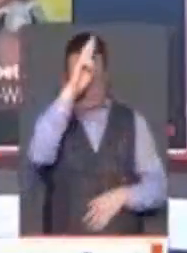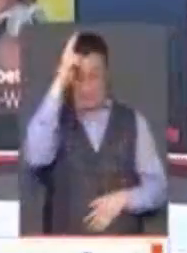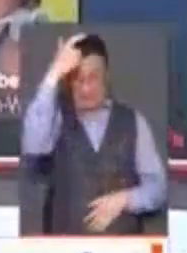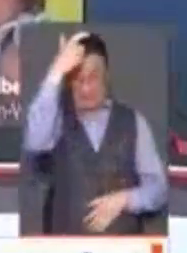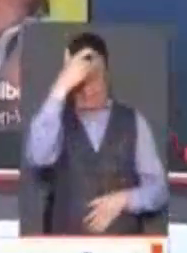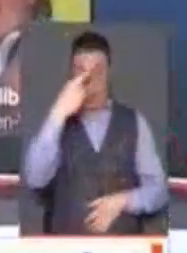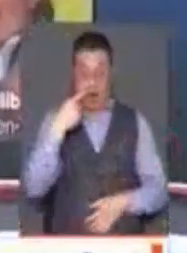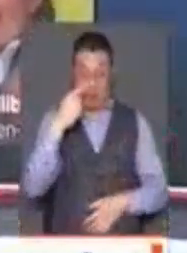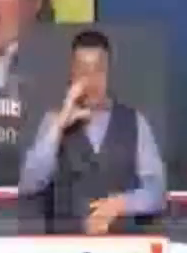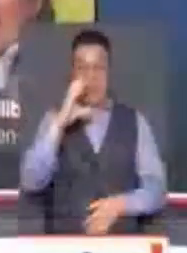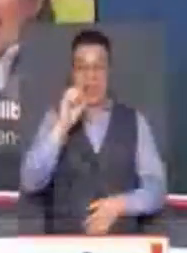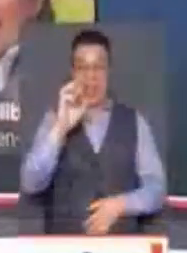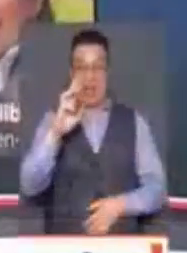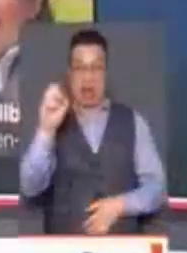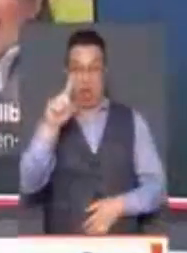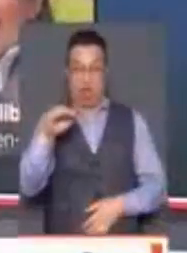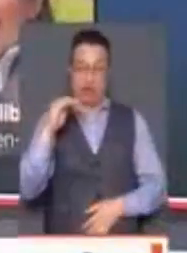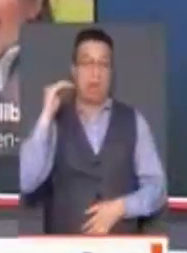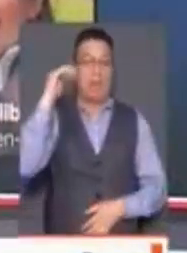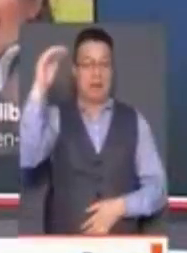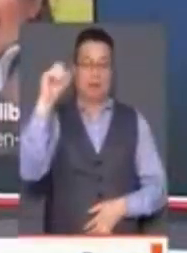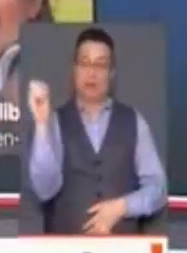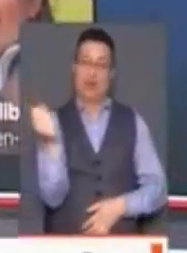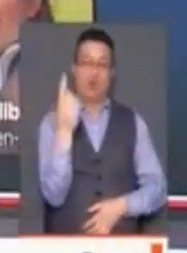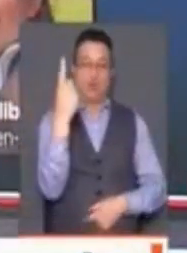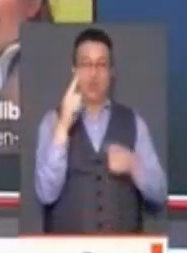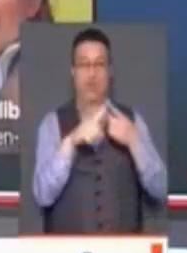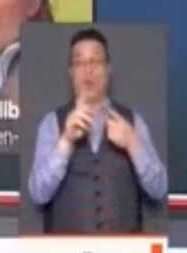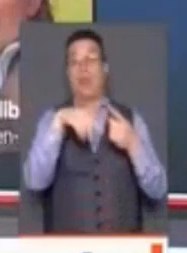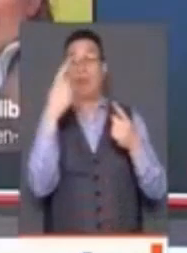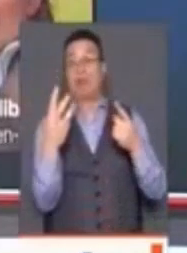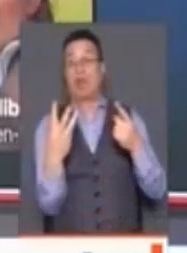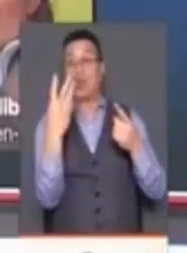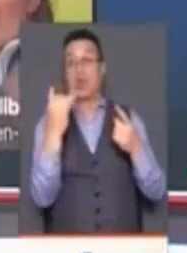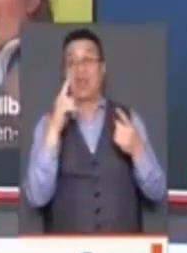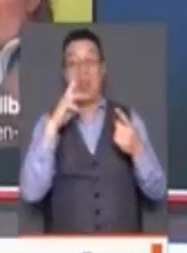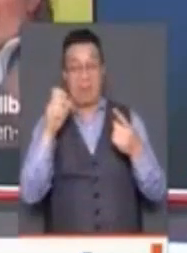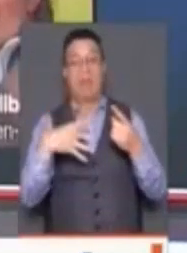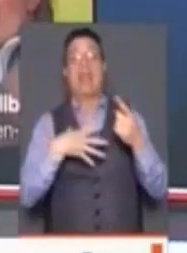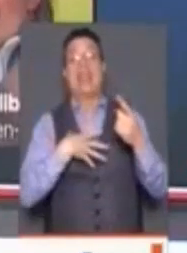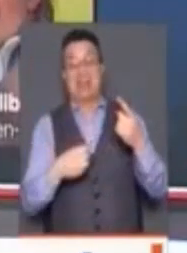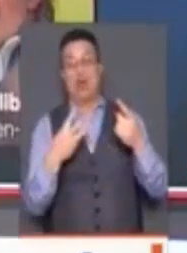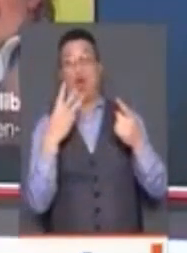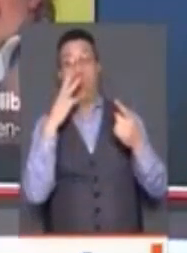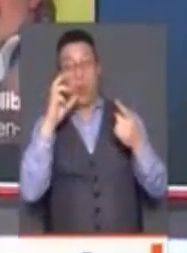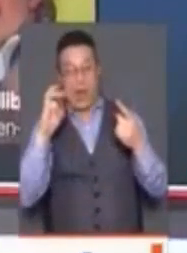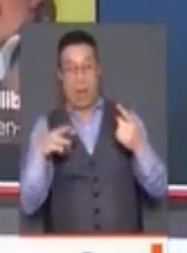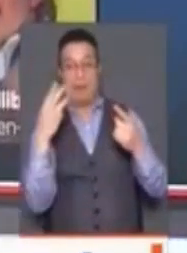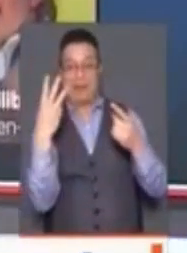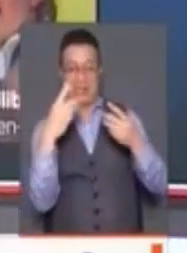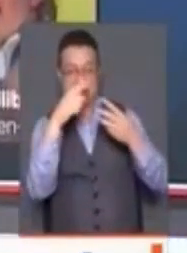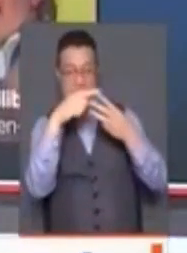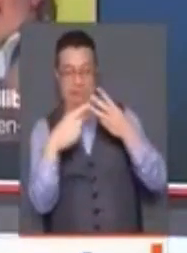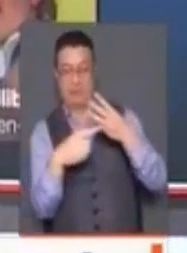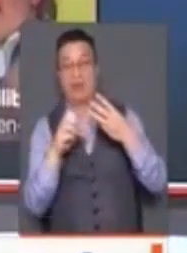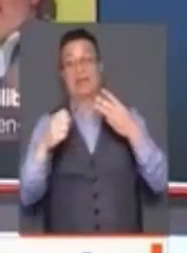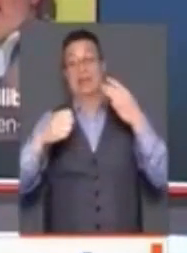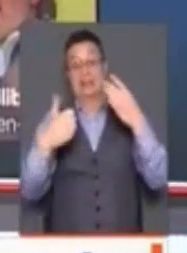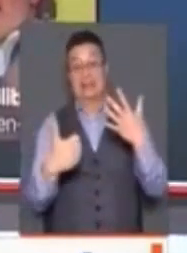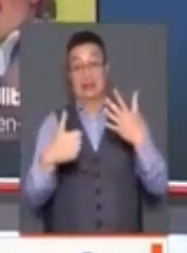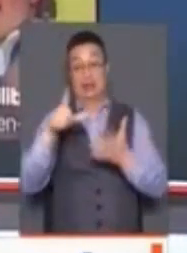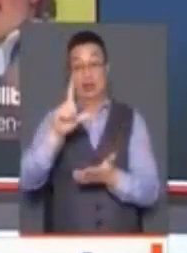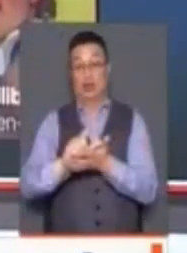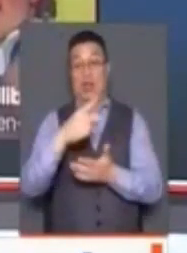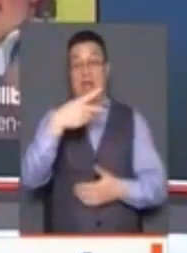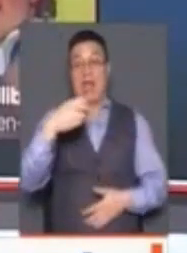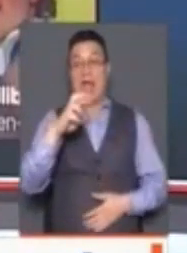día el sucesor número uno, luego viene William, los hijos de William, que son 3, Después ya en el sexto lugar está Harry